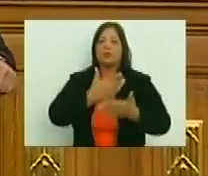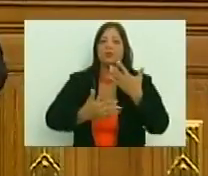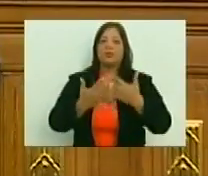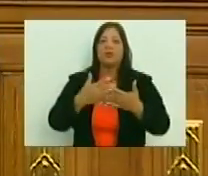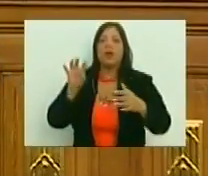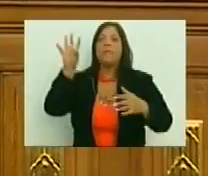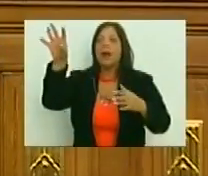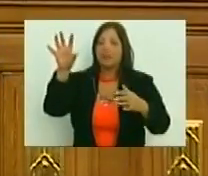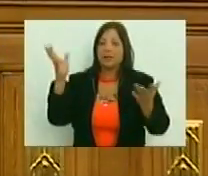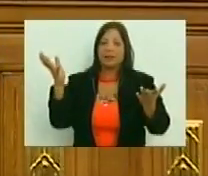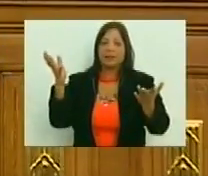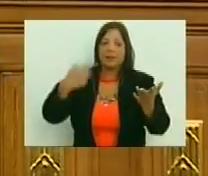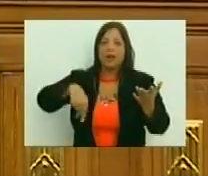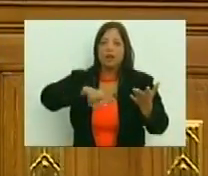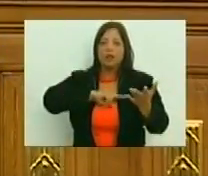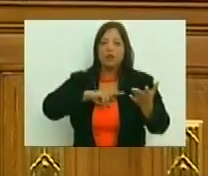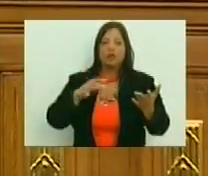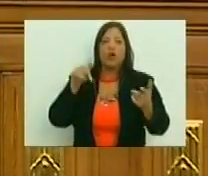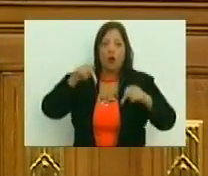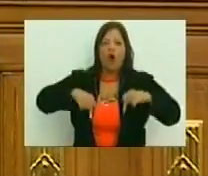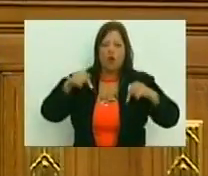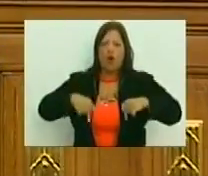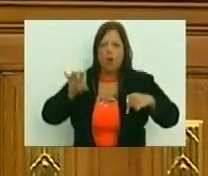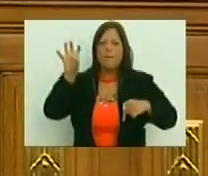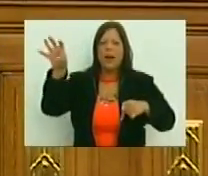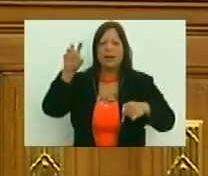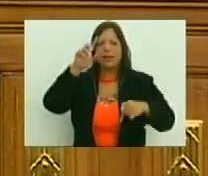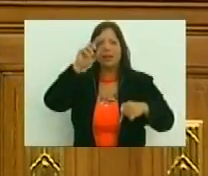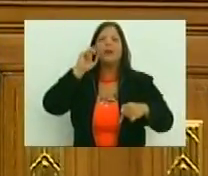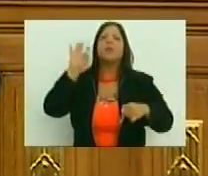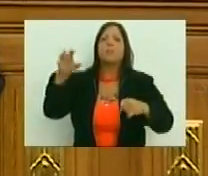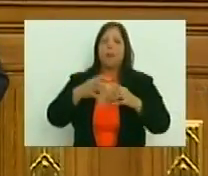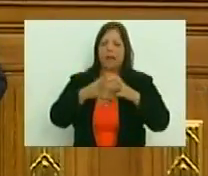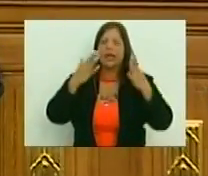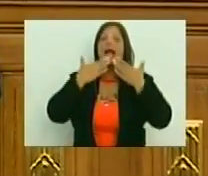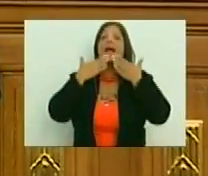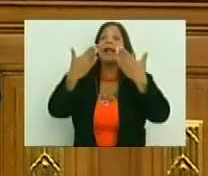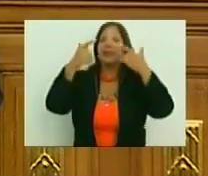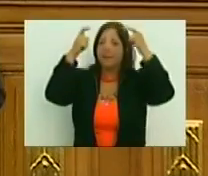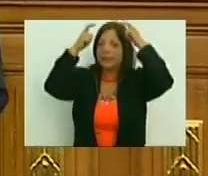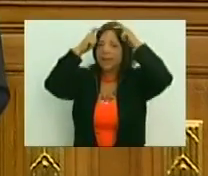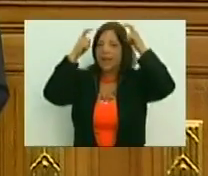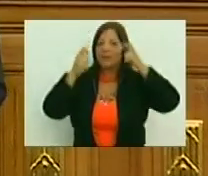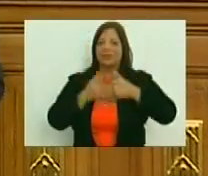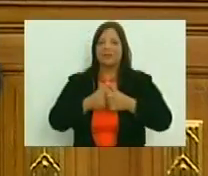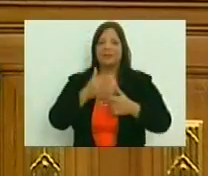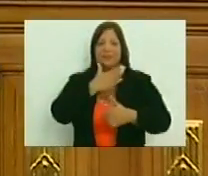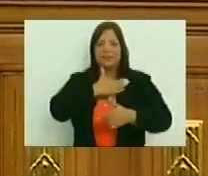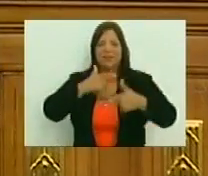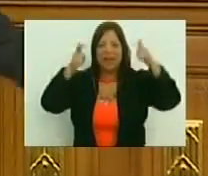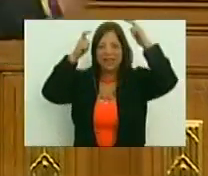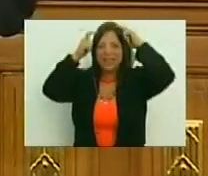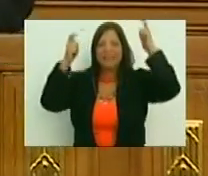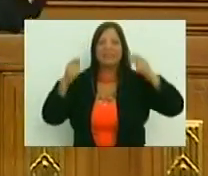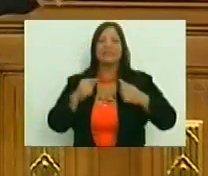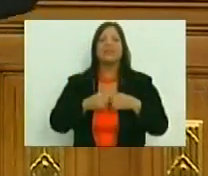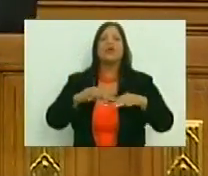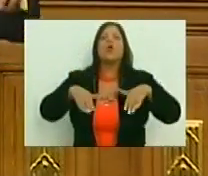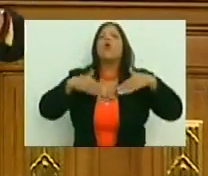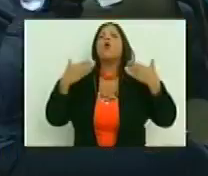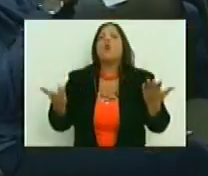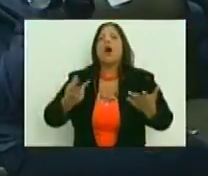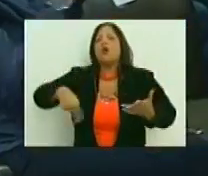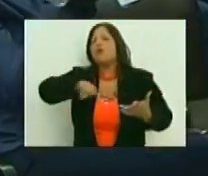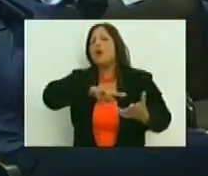una patria a nosotros. Chávez, ahorita tenemos una patria gracias a Chávez. ¿Y cuál es